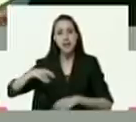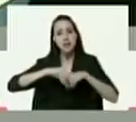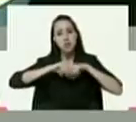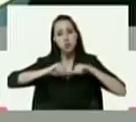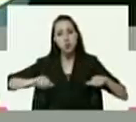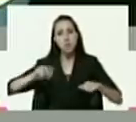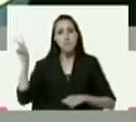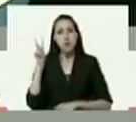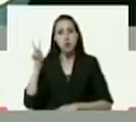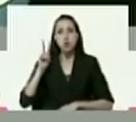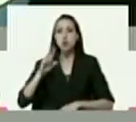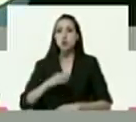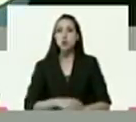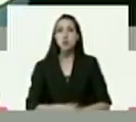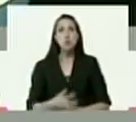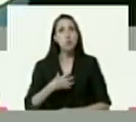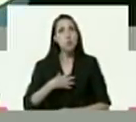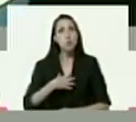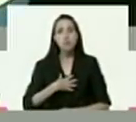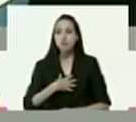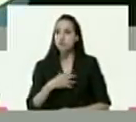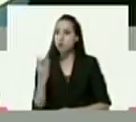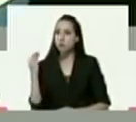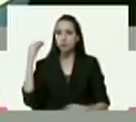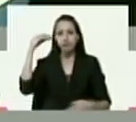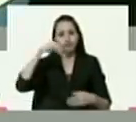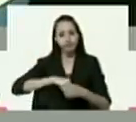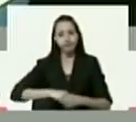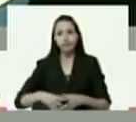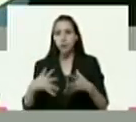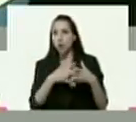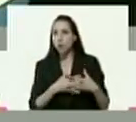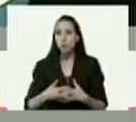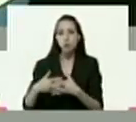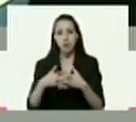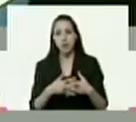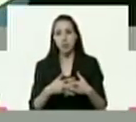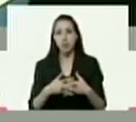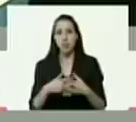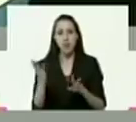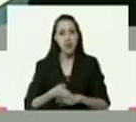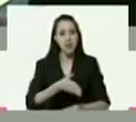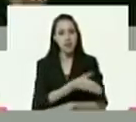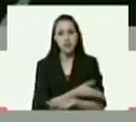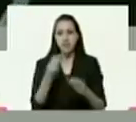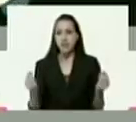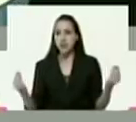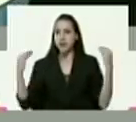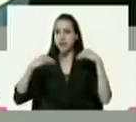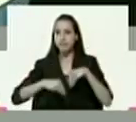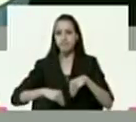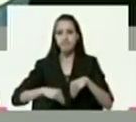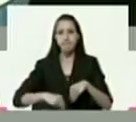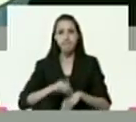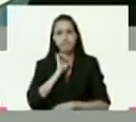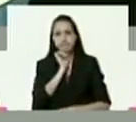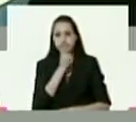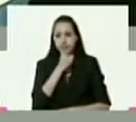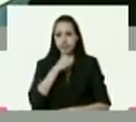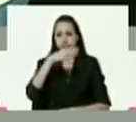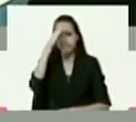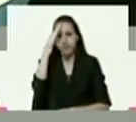que no vamos a permitir que Estados Unidos desentierre viejos tratados de cooperación militar, le dé órdenes a los